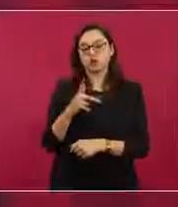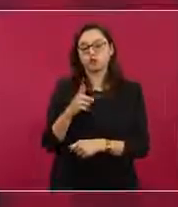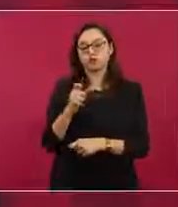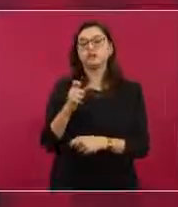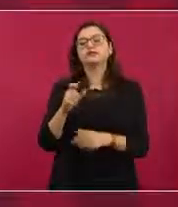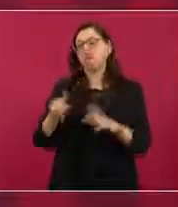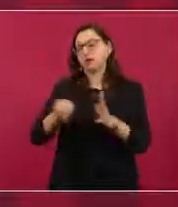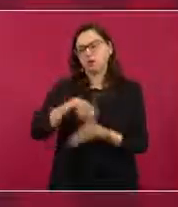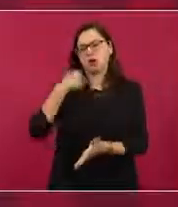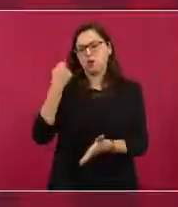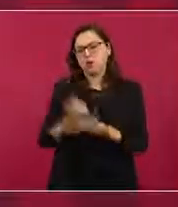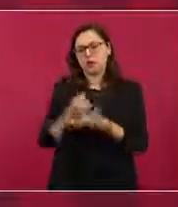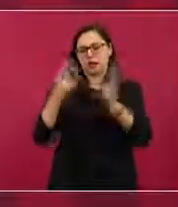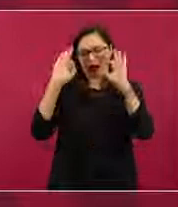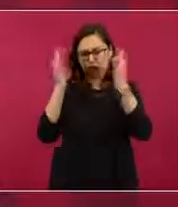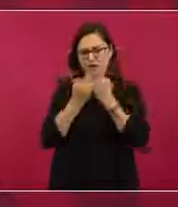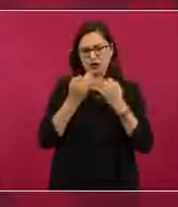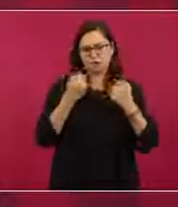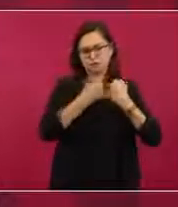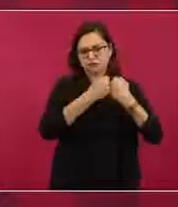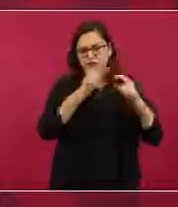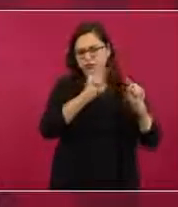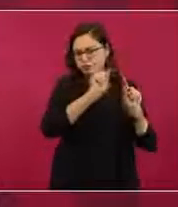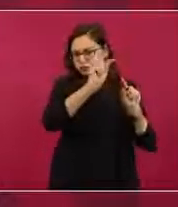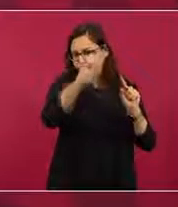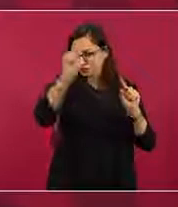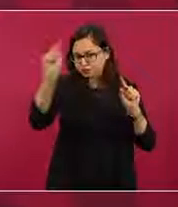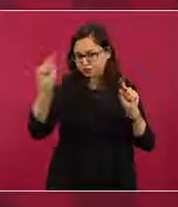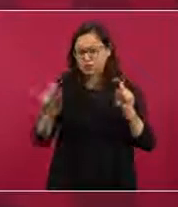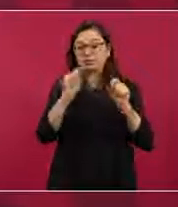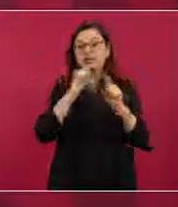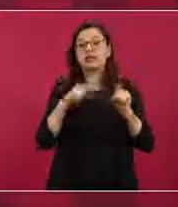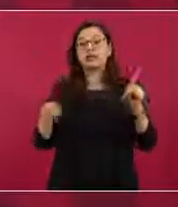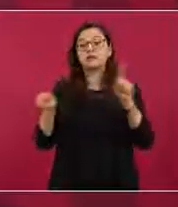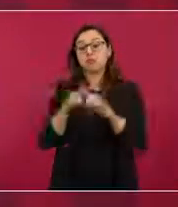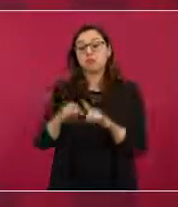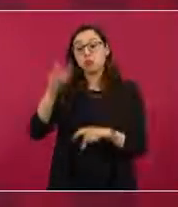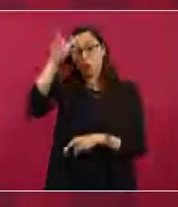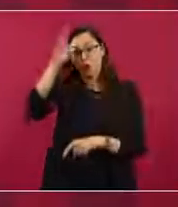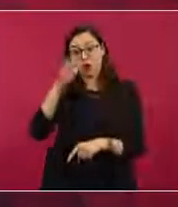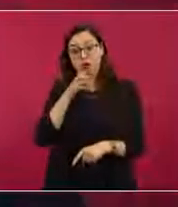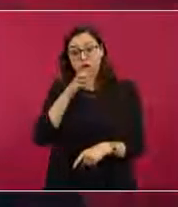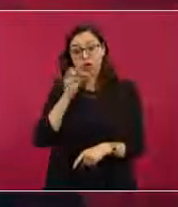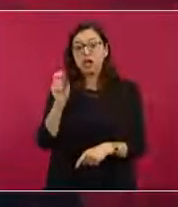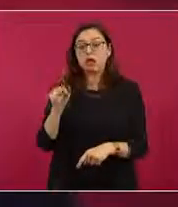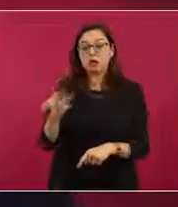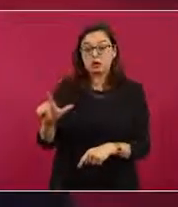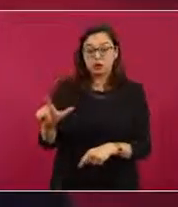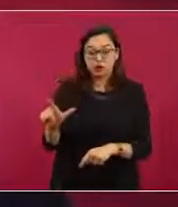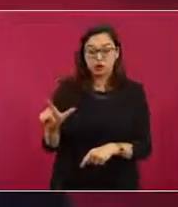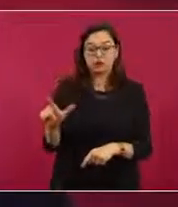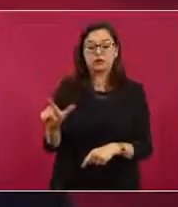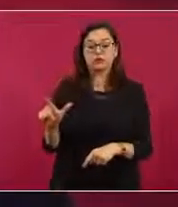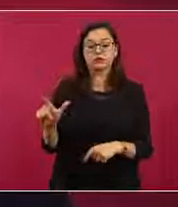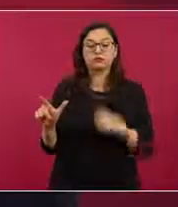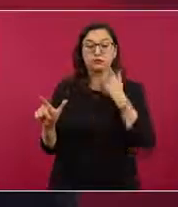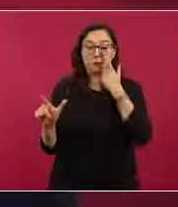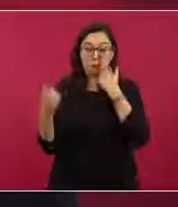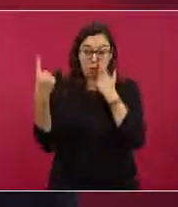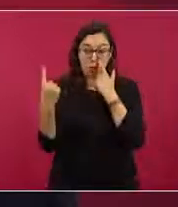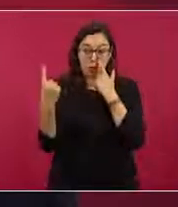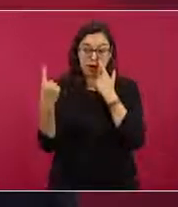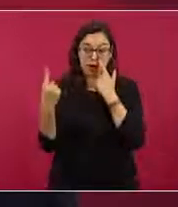incluye Coahuila, incluso la aduana de Nuevo León